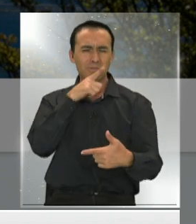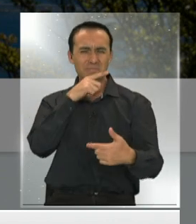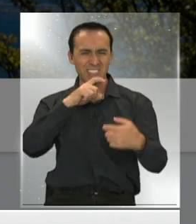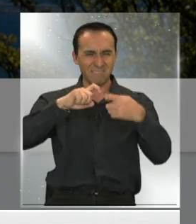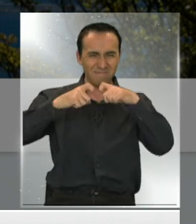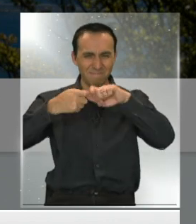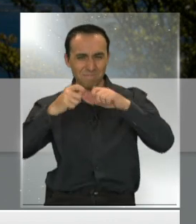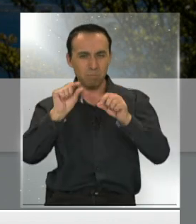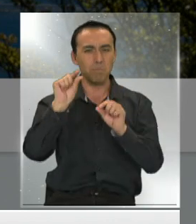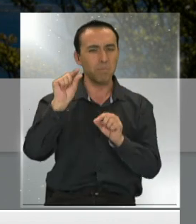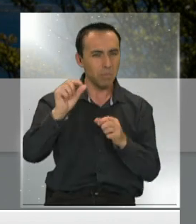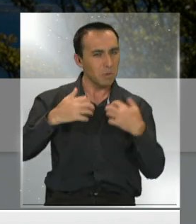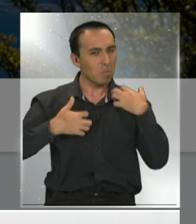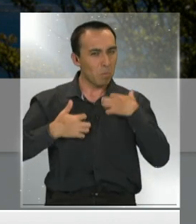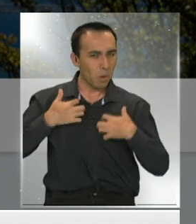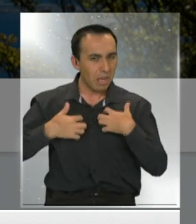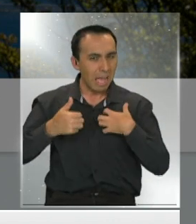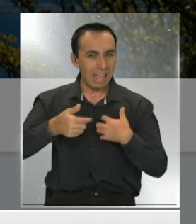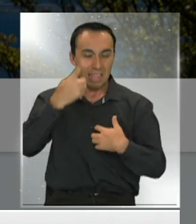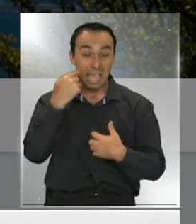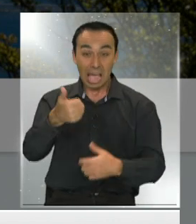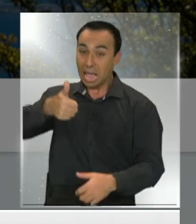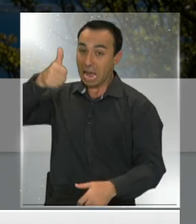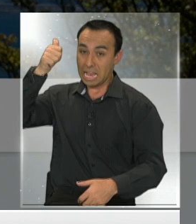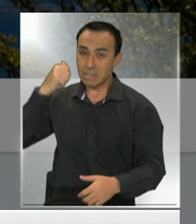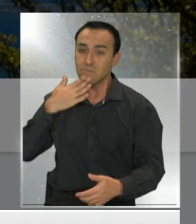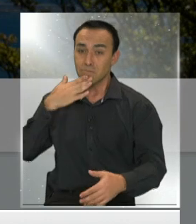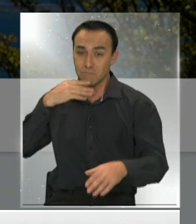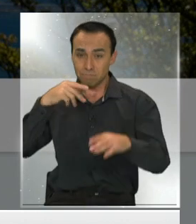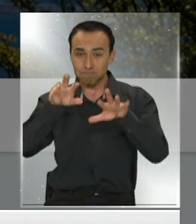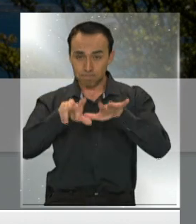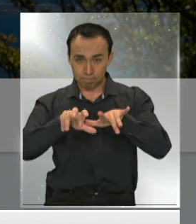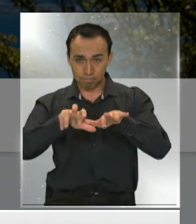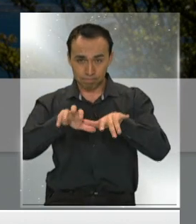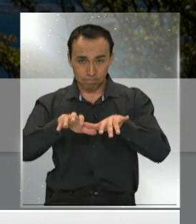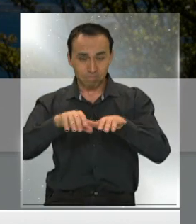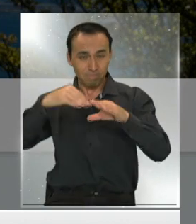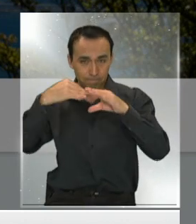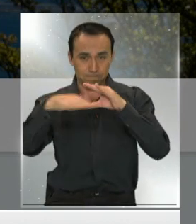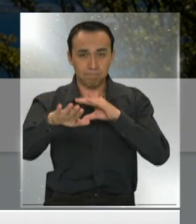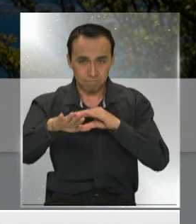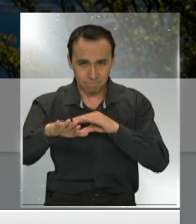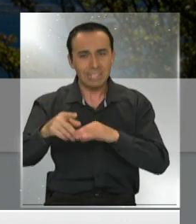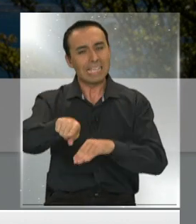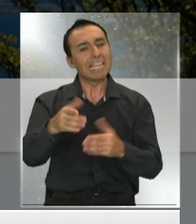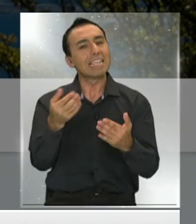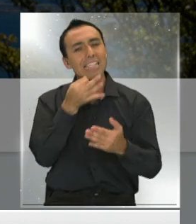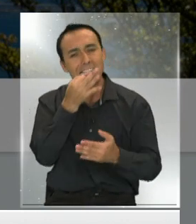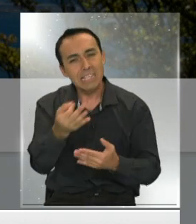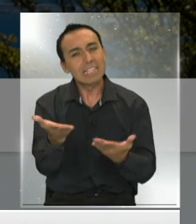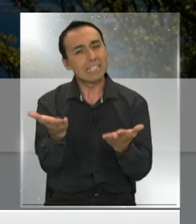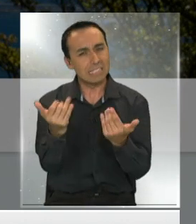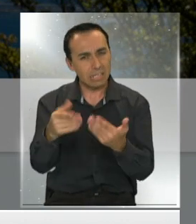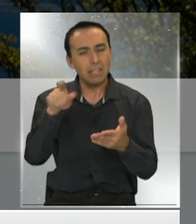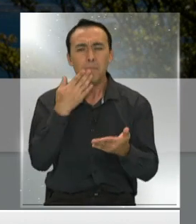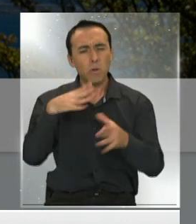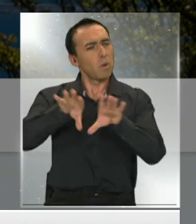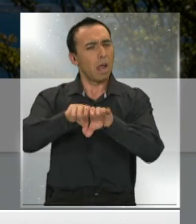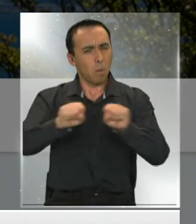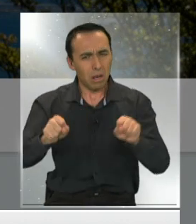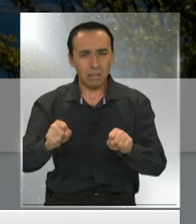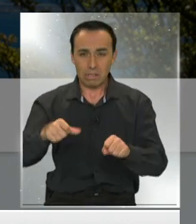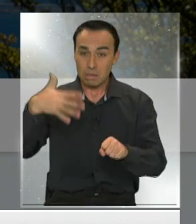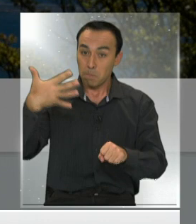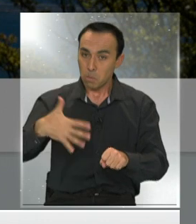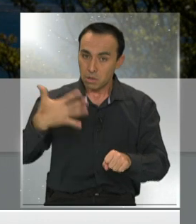el día de ayer cuando había escrito efectivamente en su cuenta en Twitter que era necesario que hubiese también un mayor compromiso por